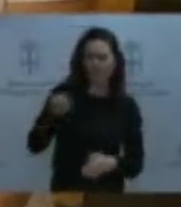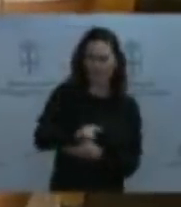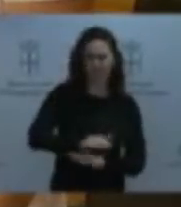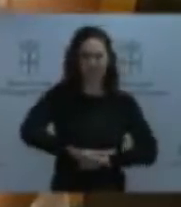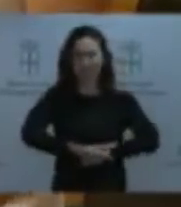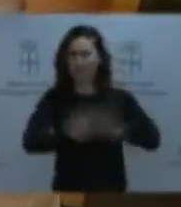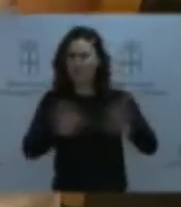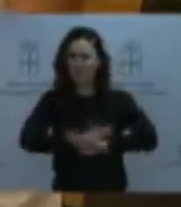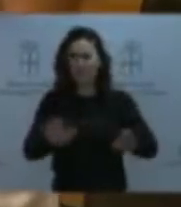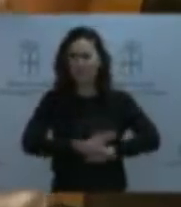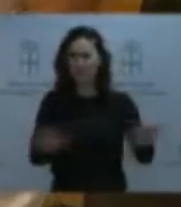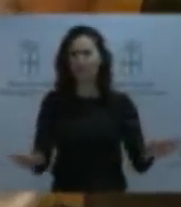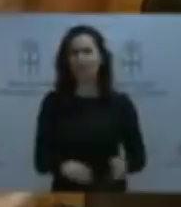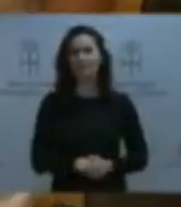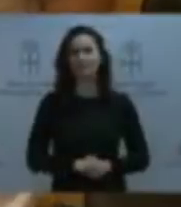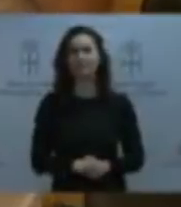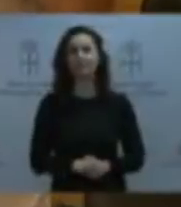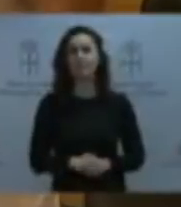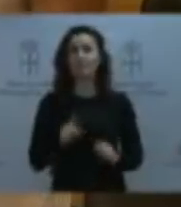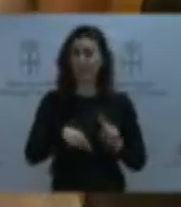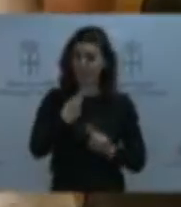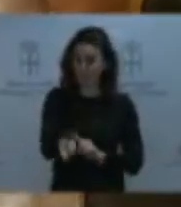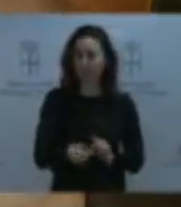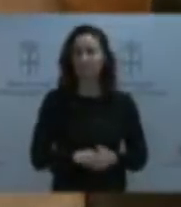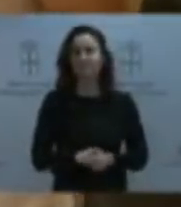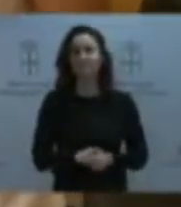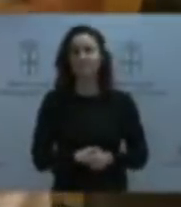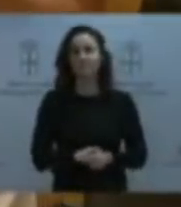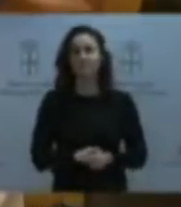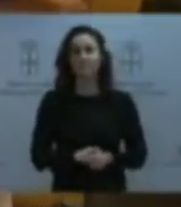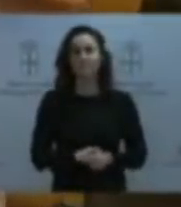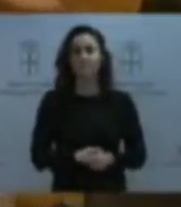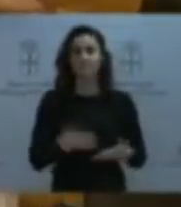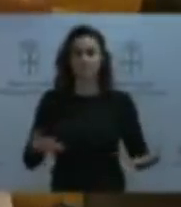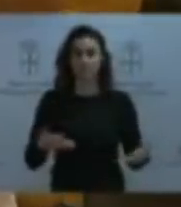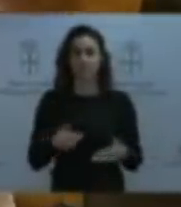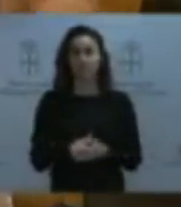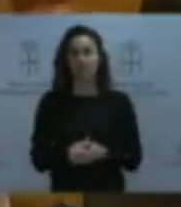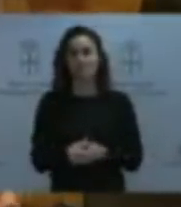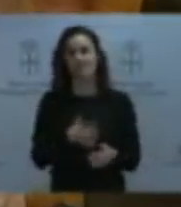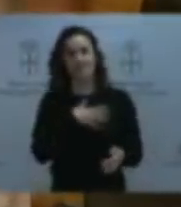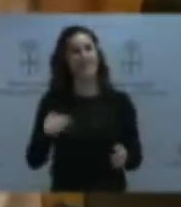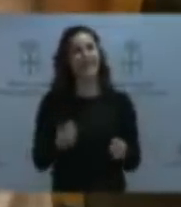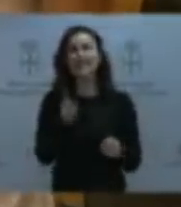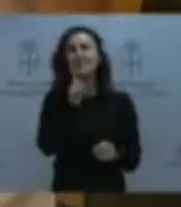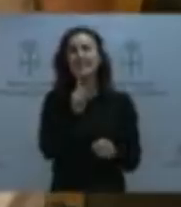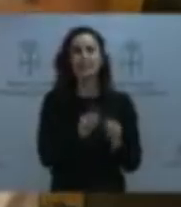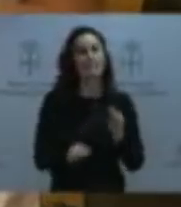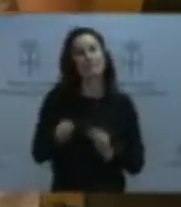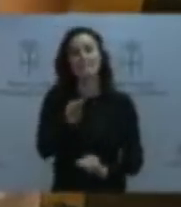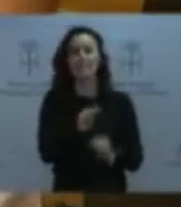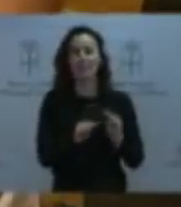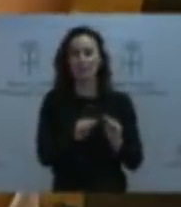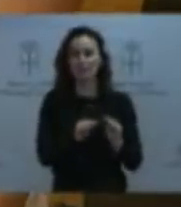Y después, además, bueno, después quiso adornar esta mentira, ¿no? Diciendo que casi que ellos hacía un favor al